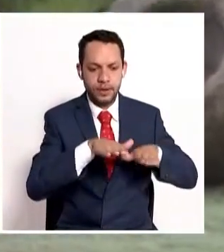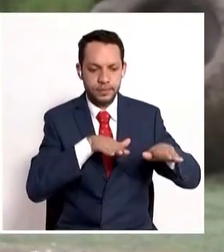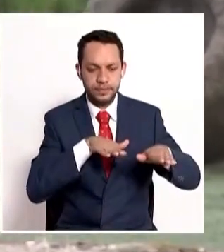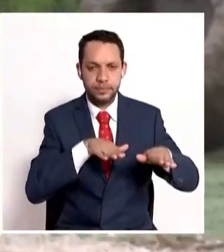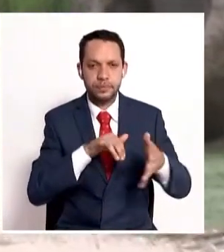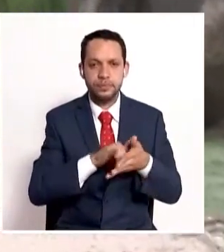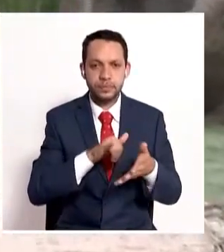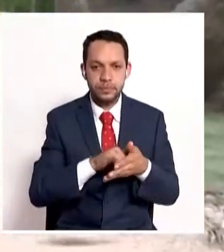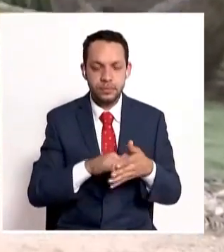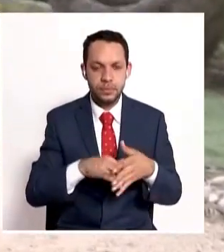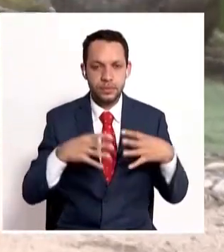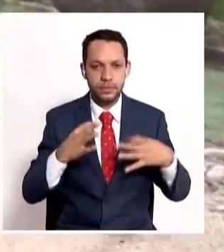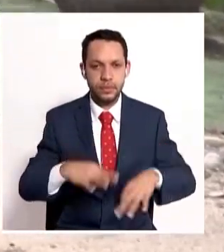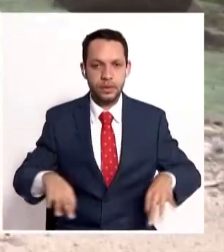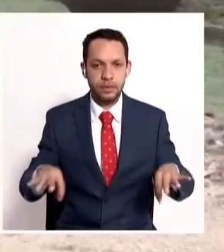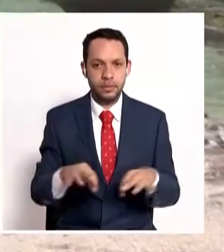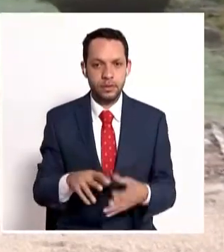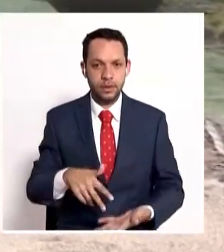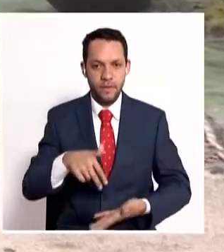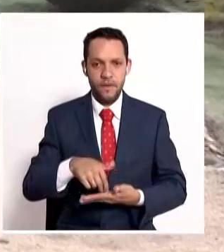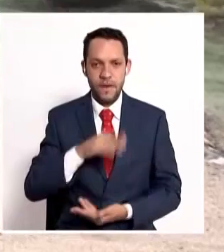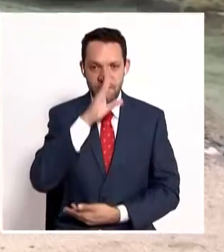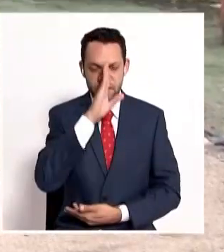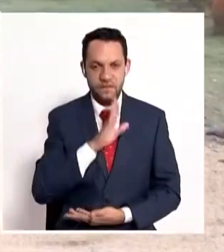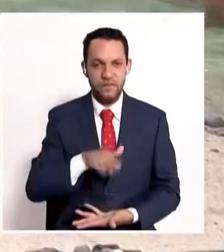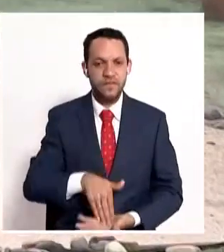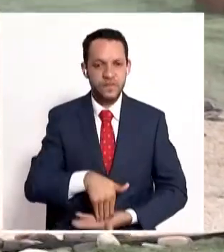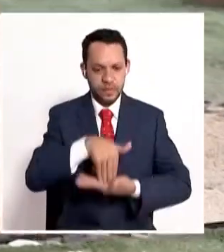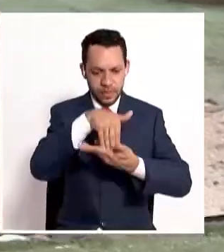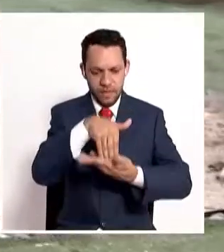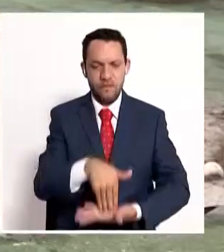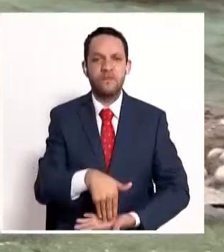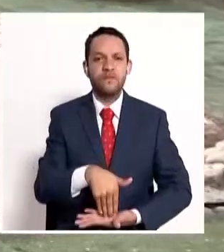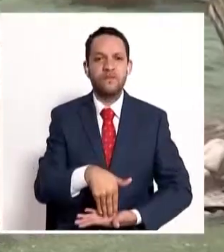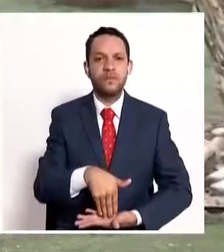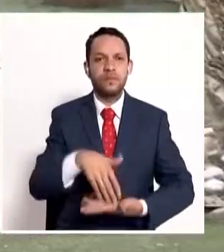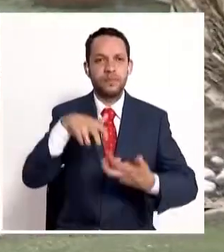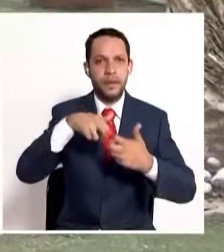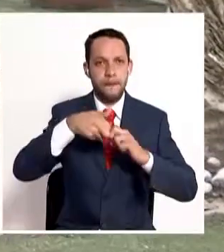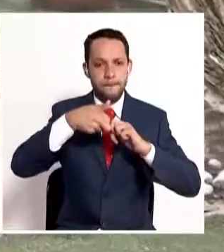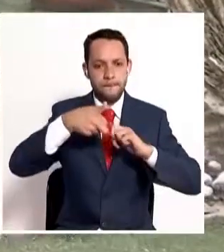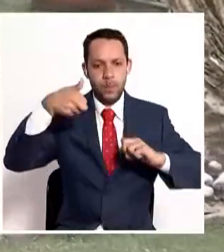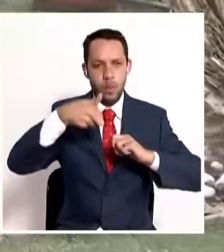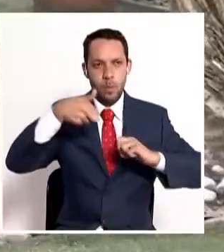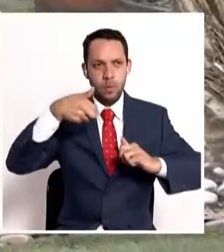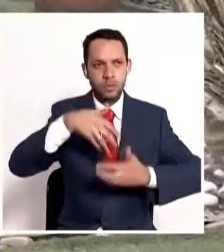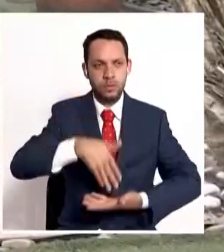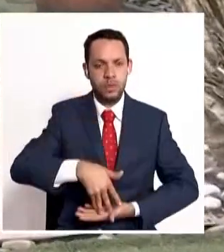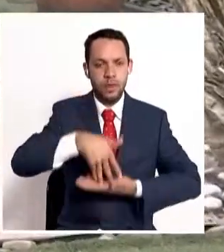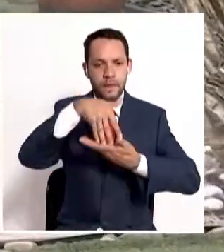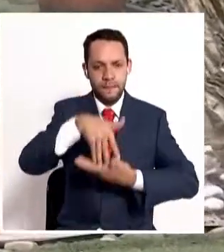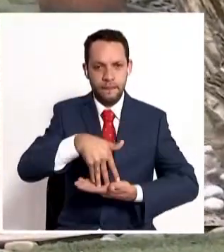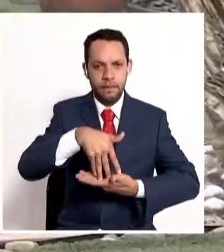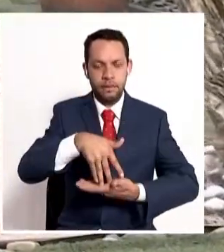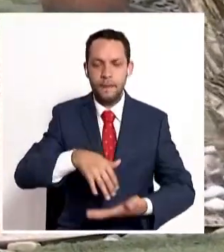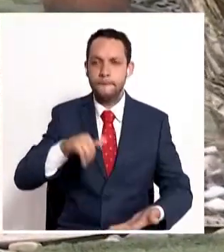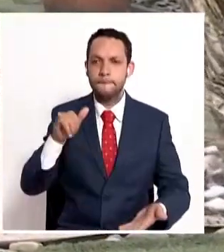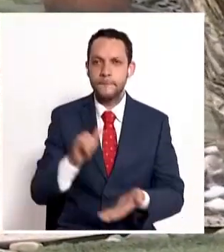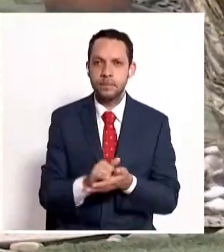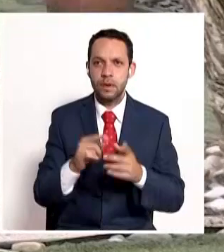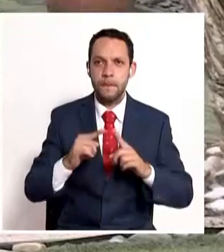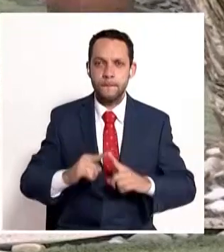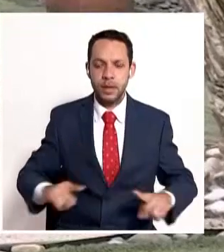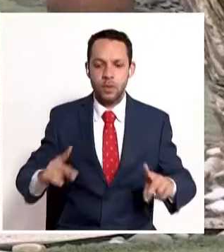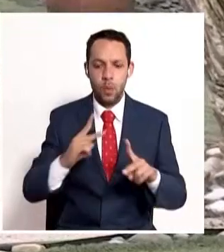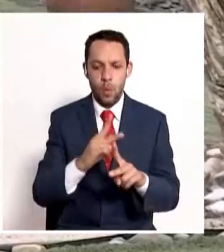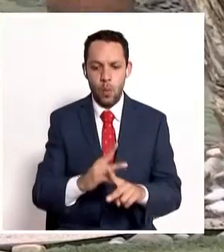con mi mano derecha esto va a permitir que yo tenga un estiramiento de mi musculatura pero voy a proteger